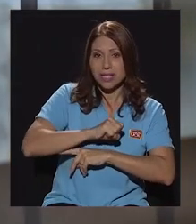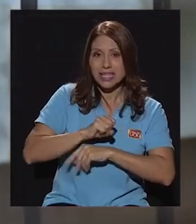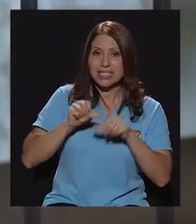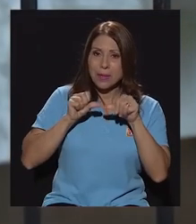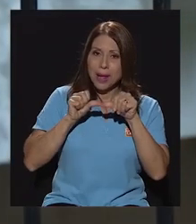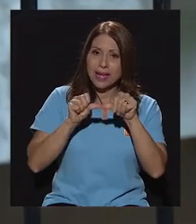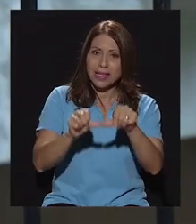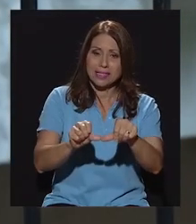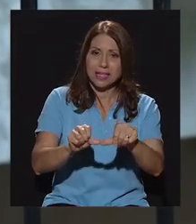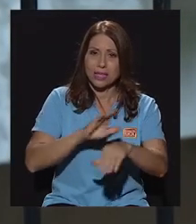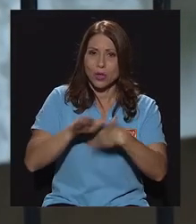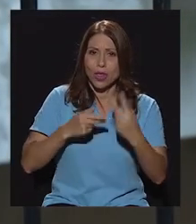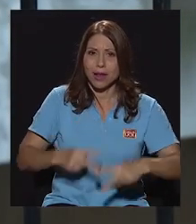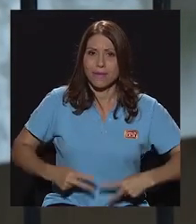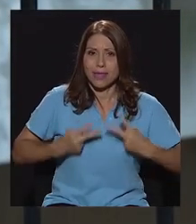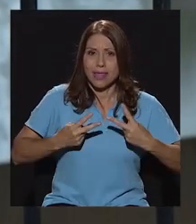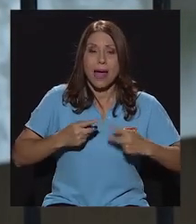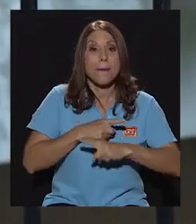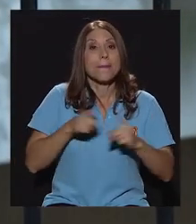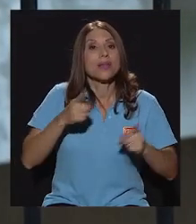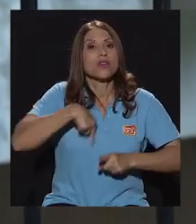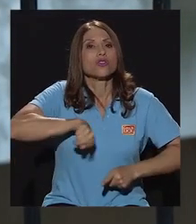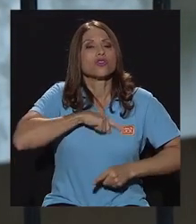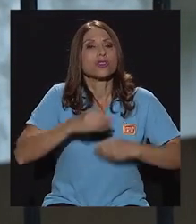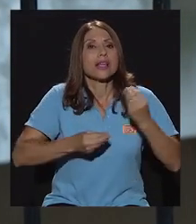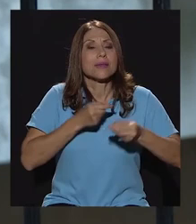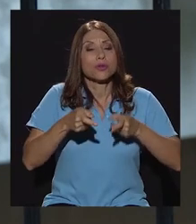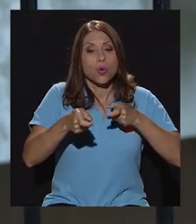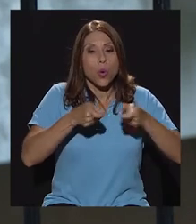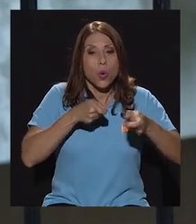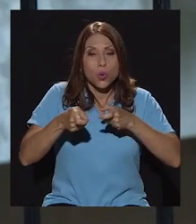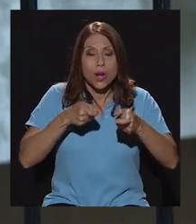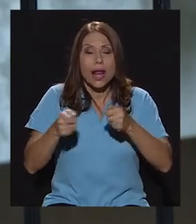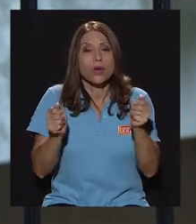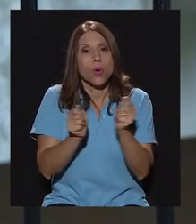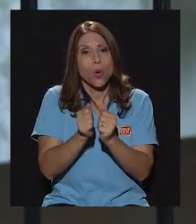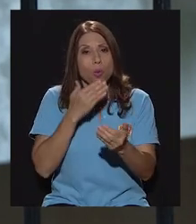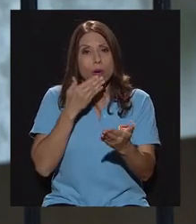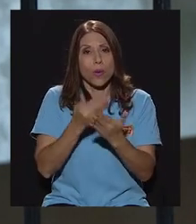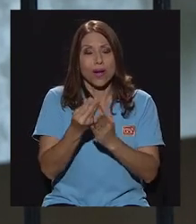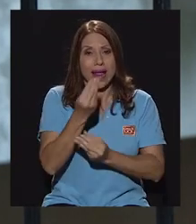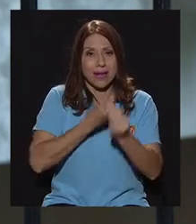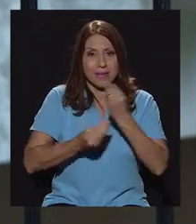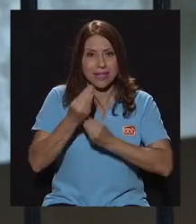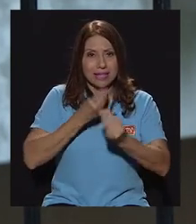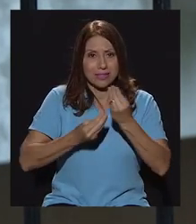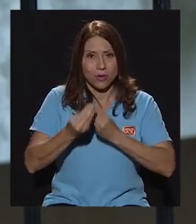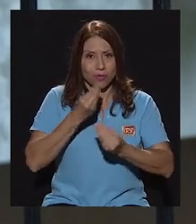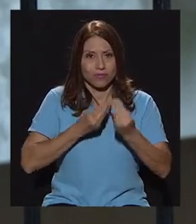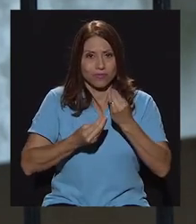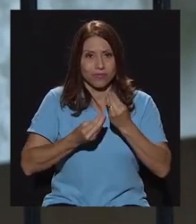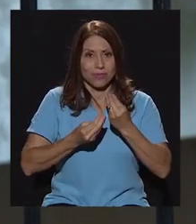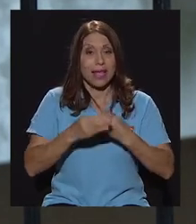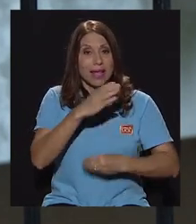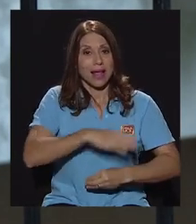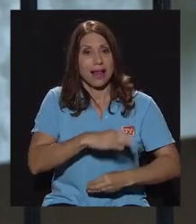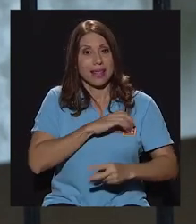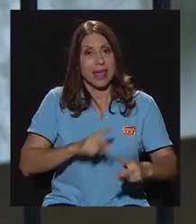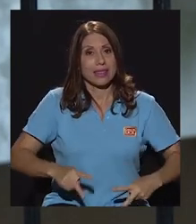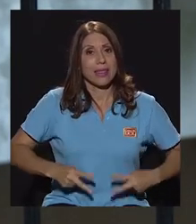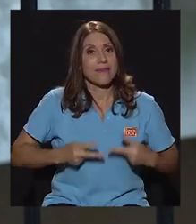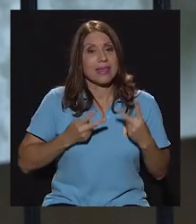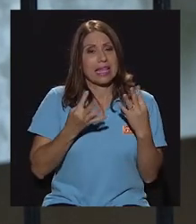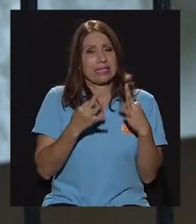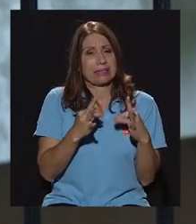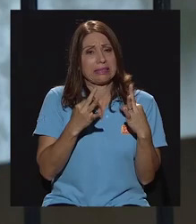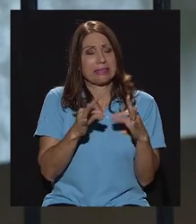Lo que hacemos es controlar la aparición de complicaciones a través de la buena alimentación y extender esa calidad